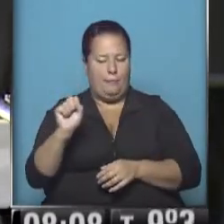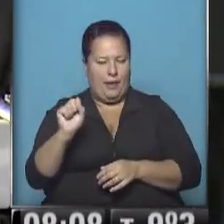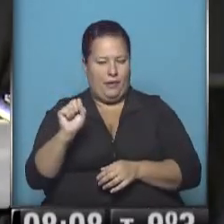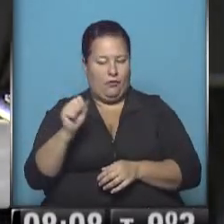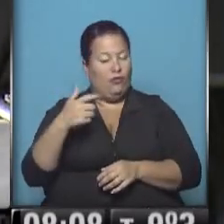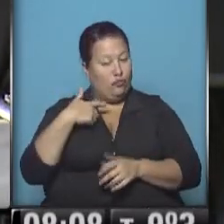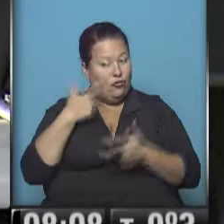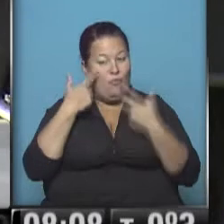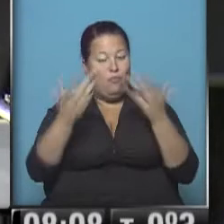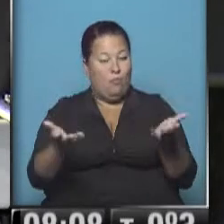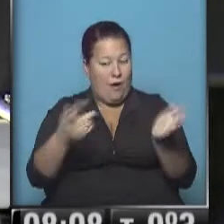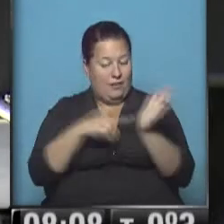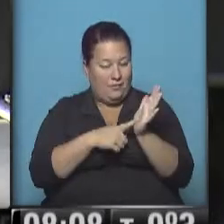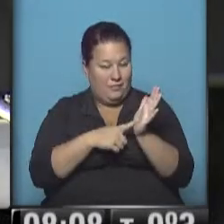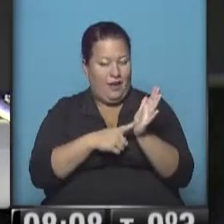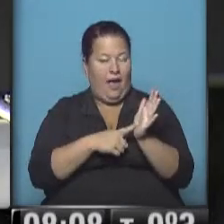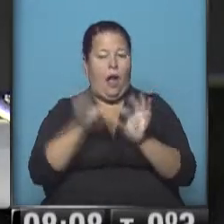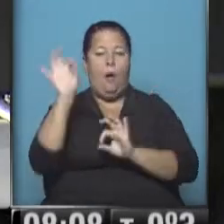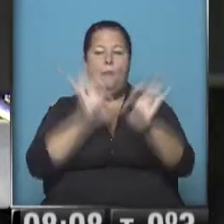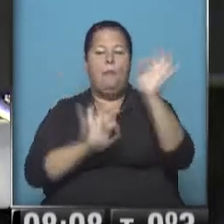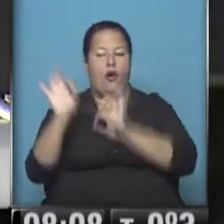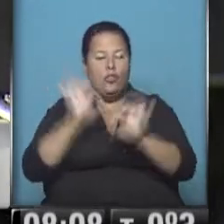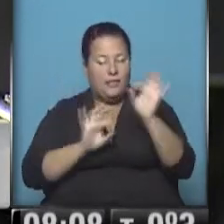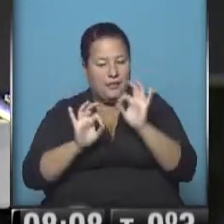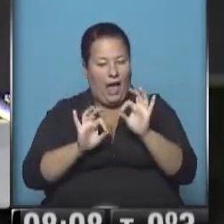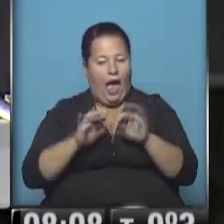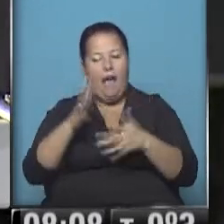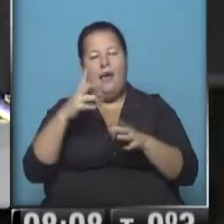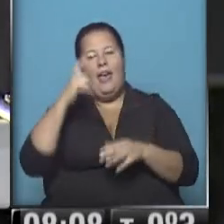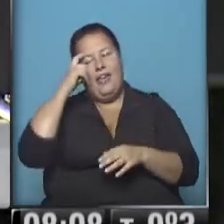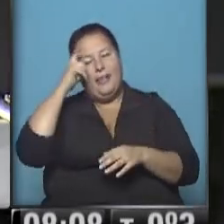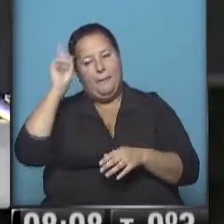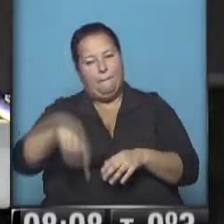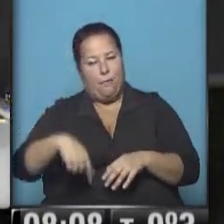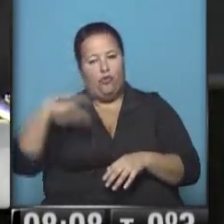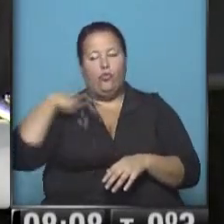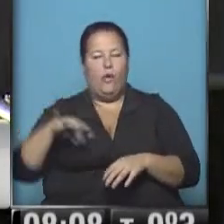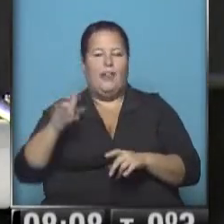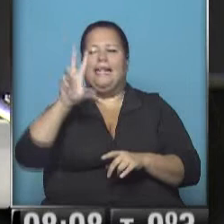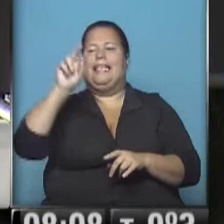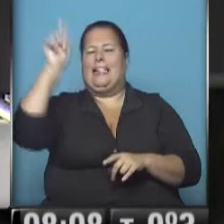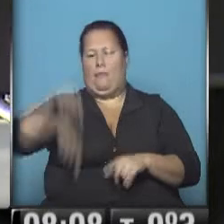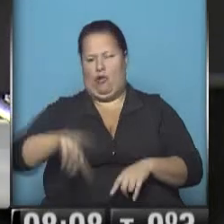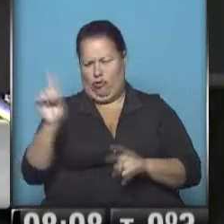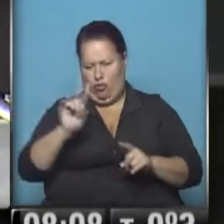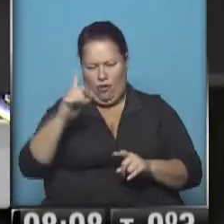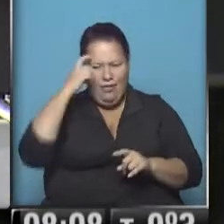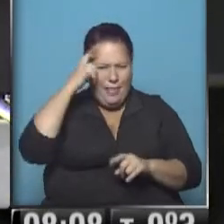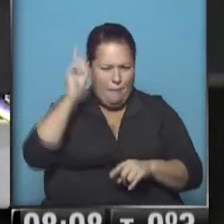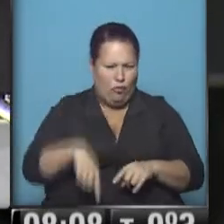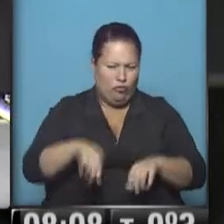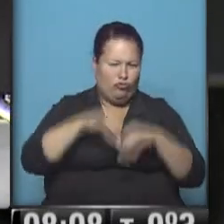era lo que yo mostraba recién, de un porcentaje que está alrededor del 10% del salario, no el 30% del salario